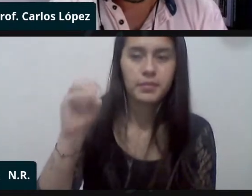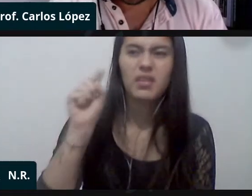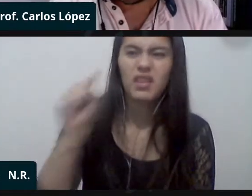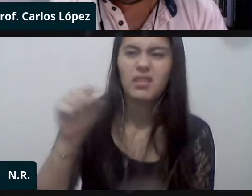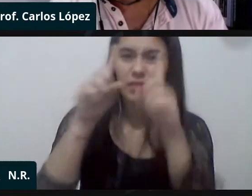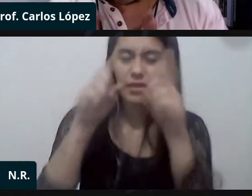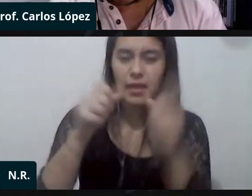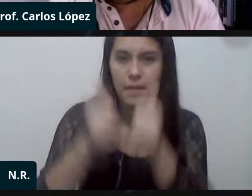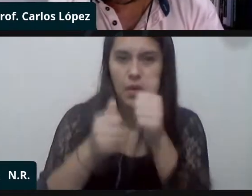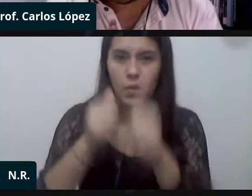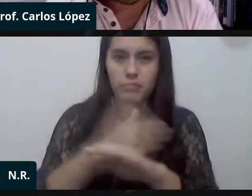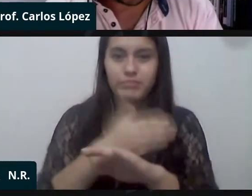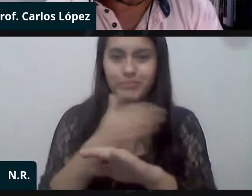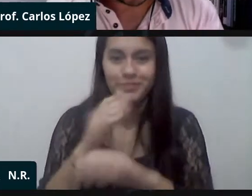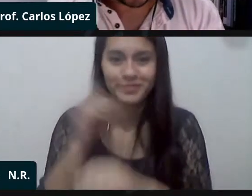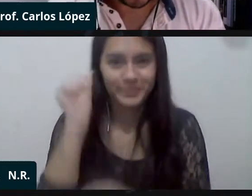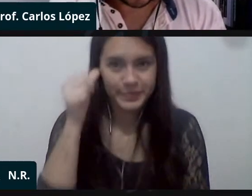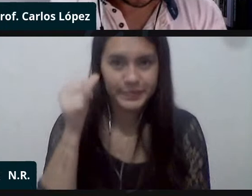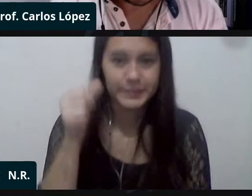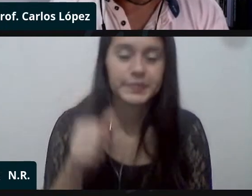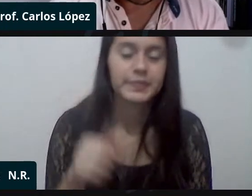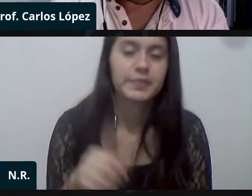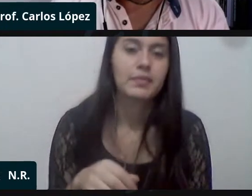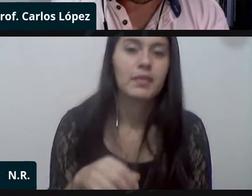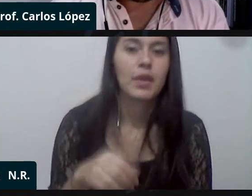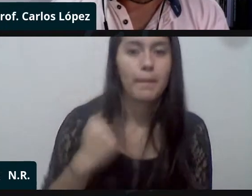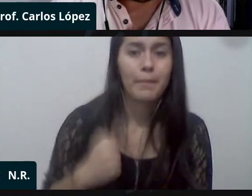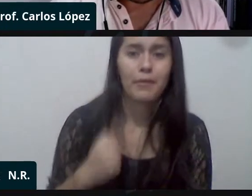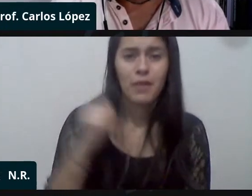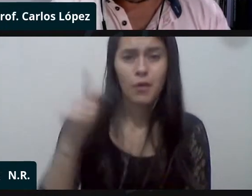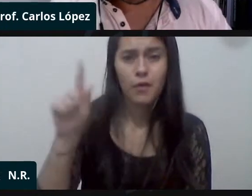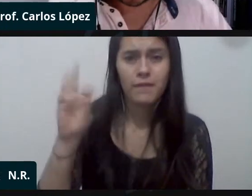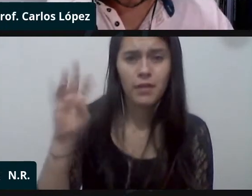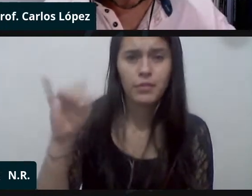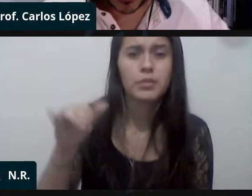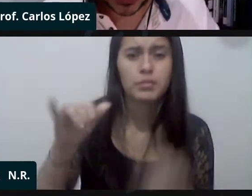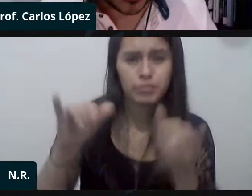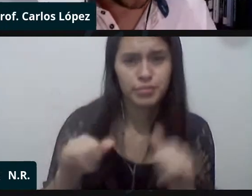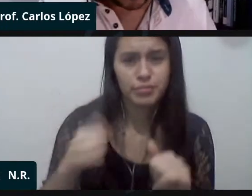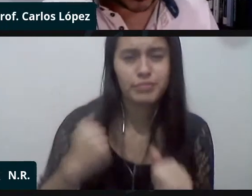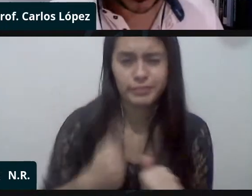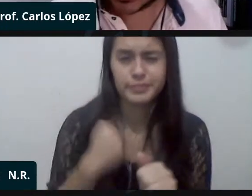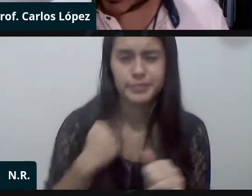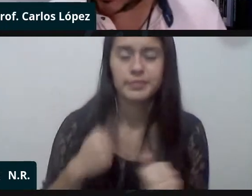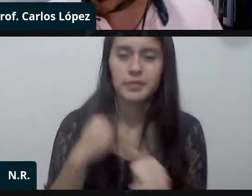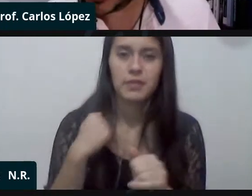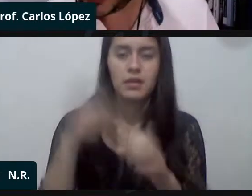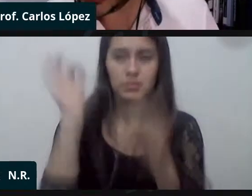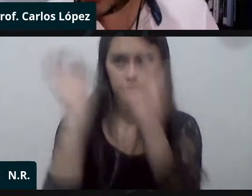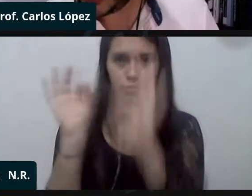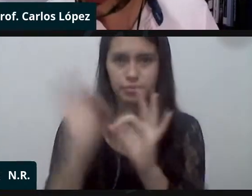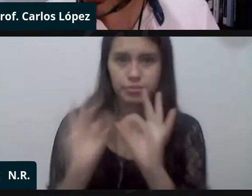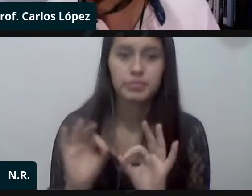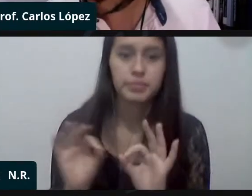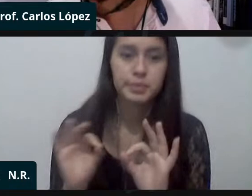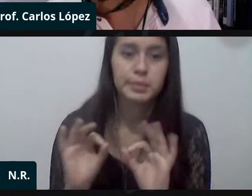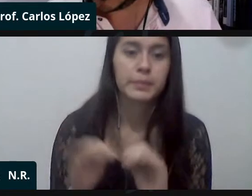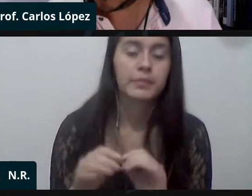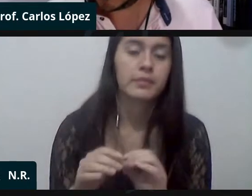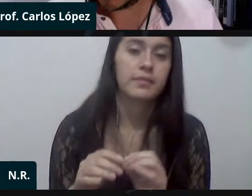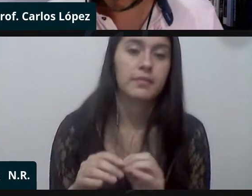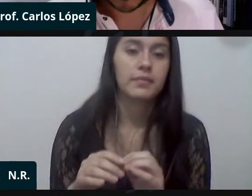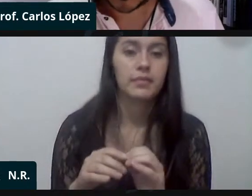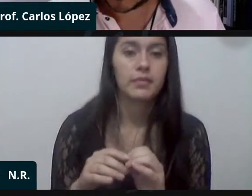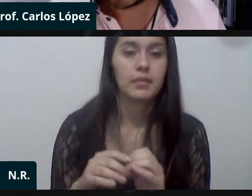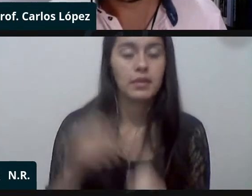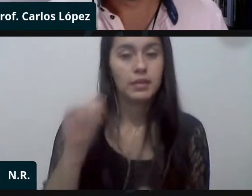unos temas muy importantes. Recuerden hoy este maestro Fabio, para que nos conectemos por aquí mismo y Joanita, no te vayas. Nosotros tenemos un